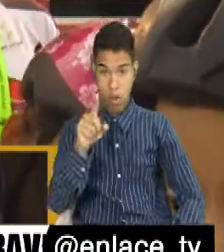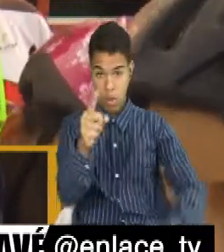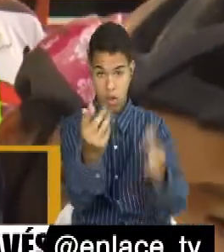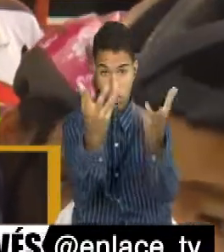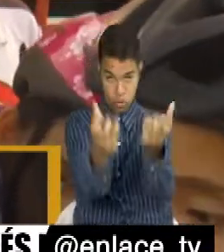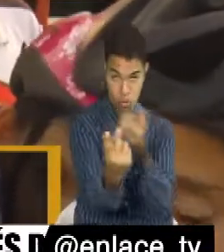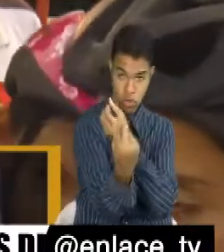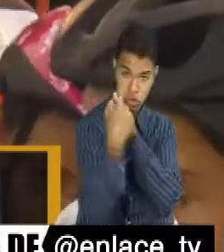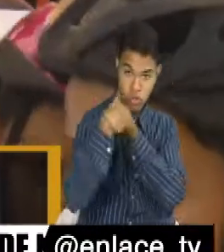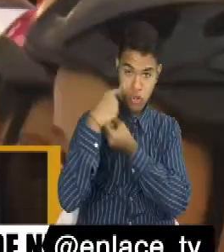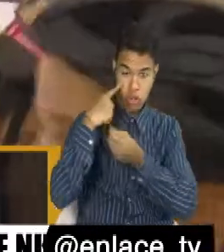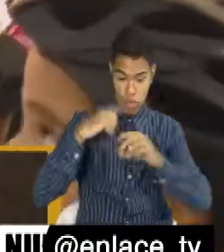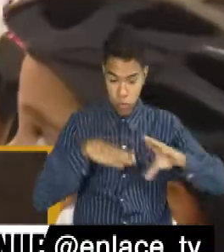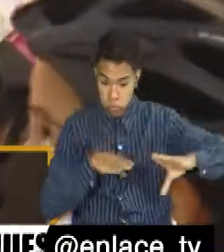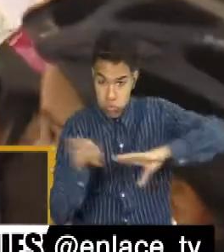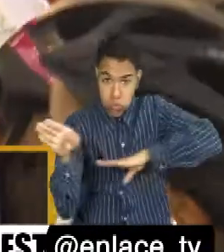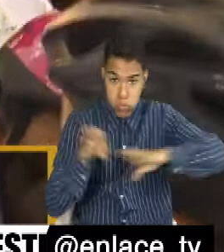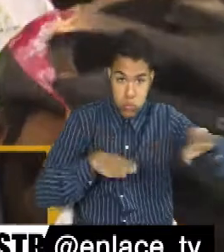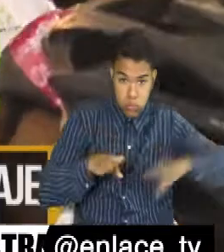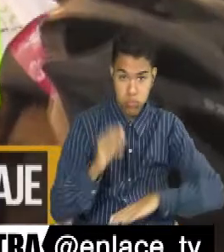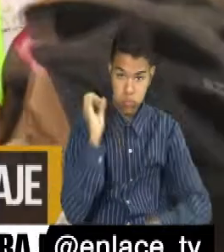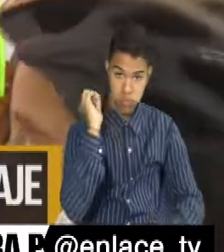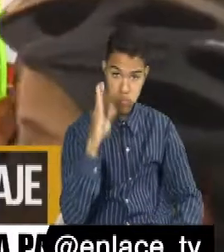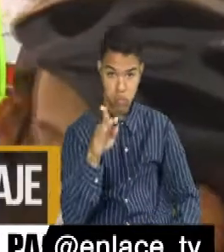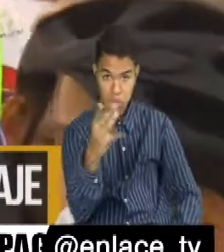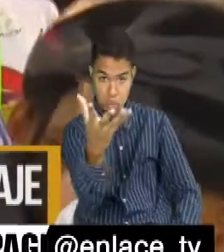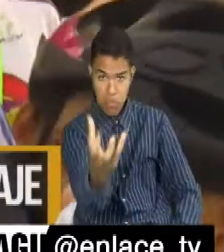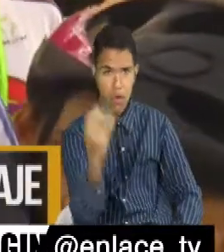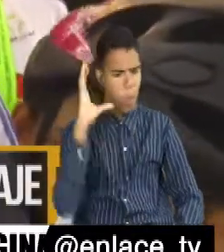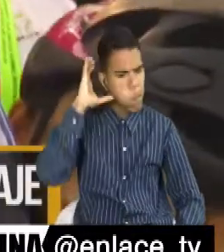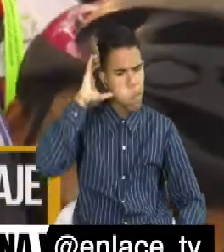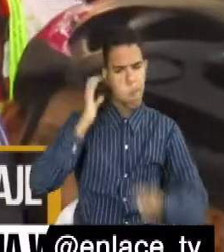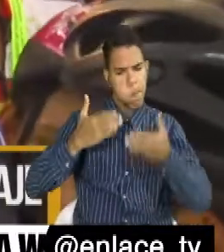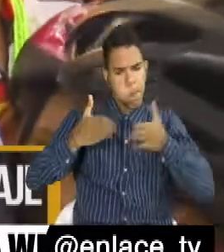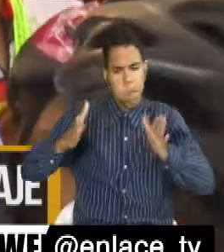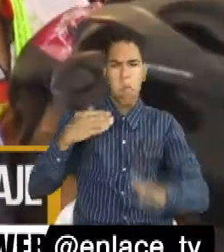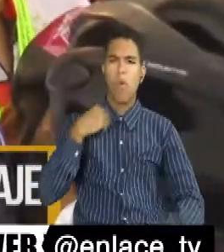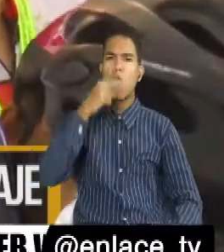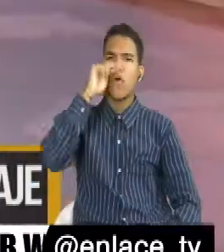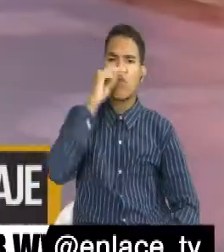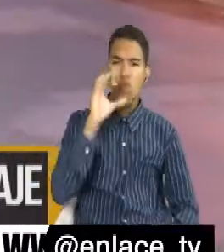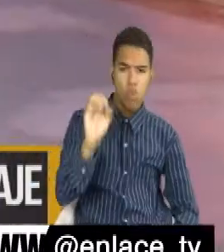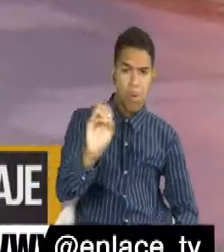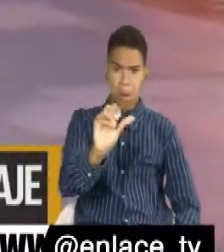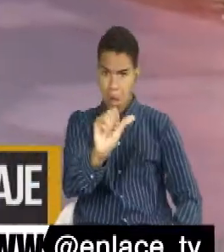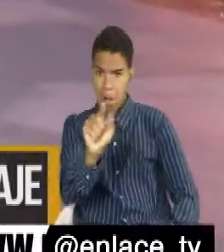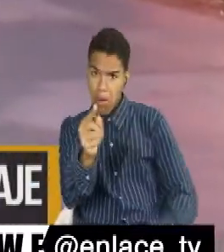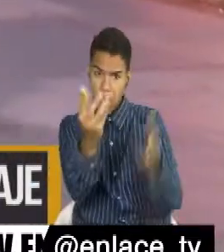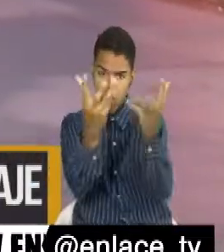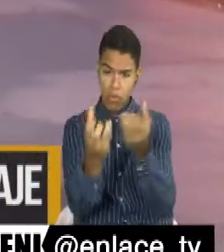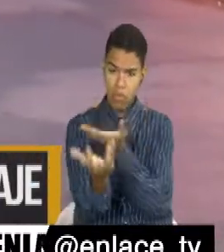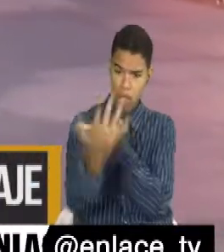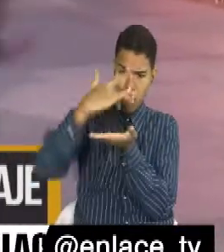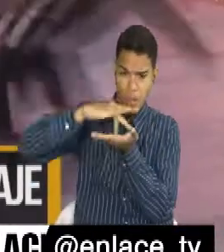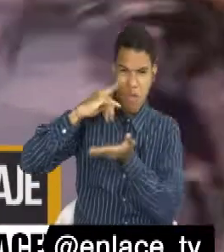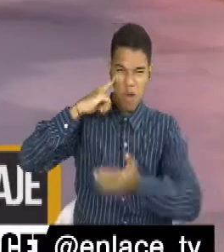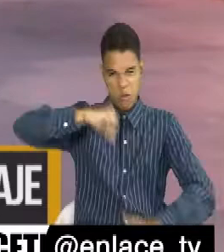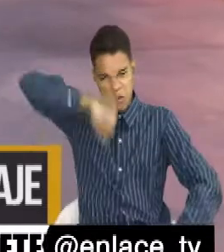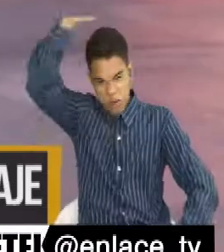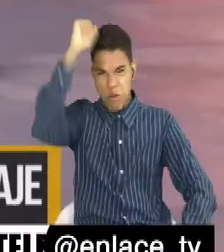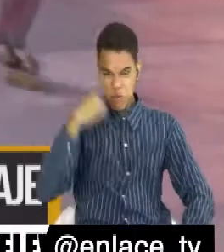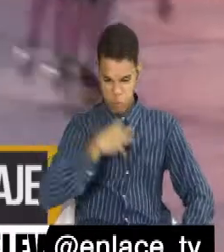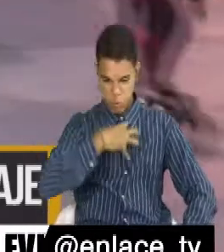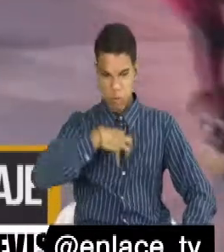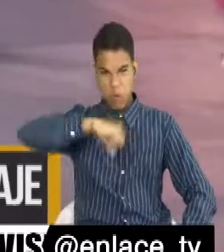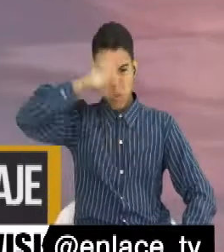para las escuelas de patinaje del Club Infantas. O sea, que el niño que desee participar, ser un gran campeón en patinaje, pues claro,